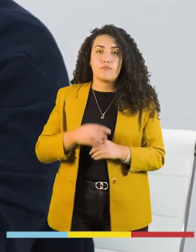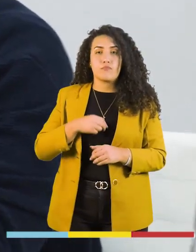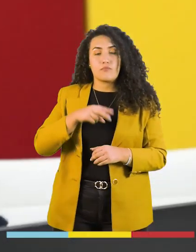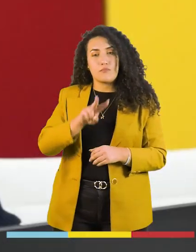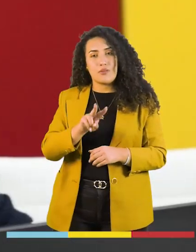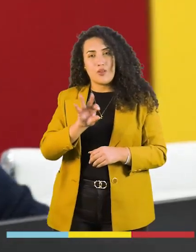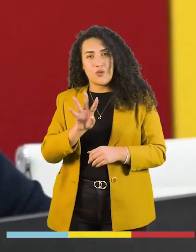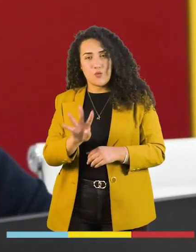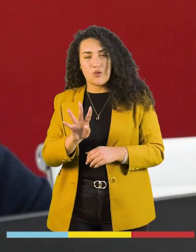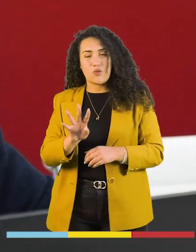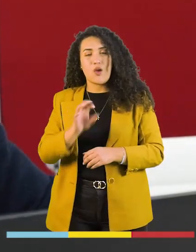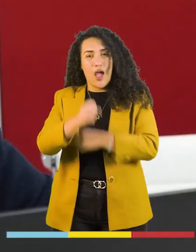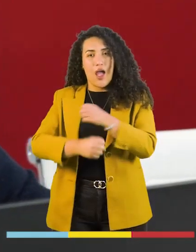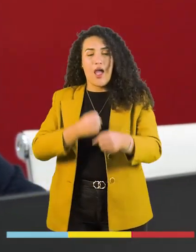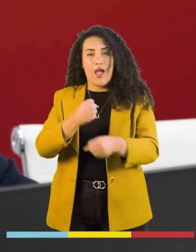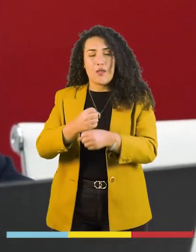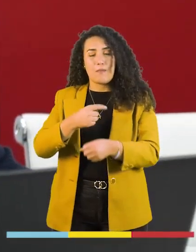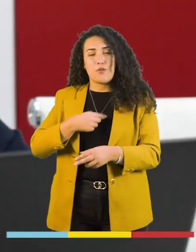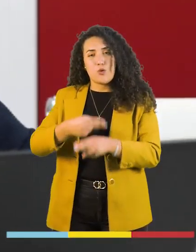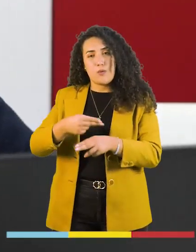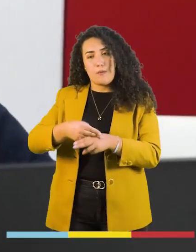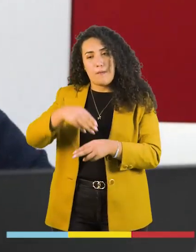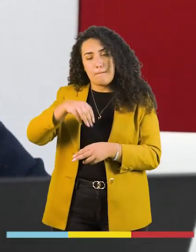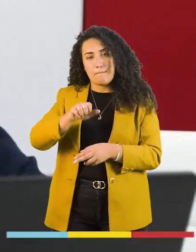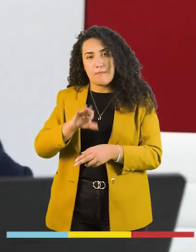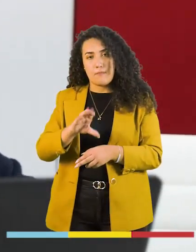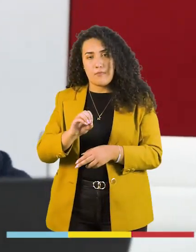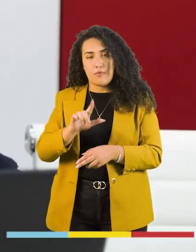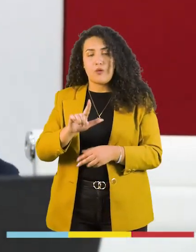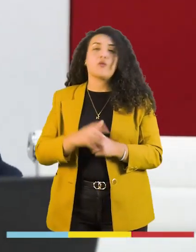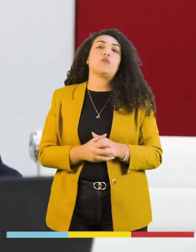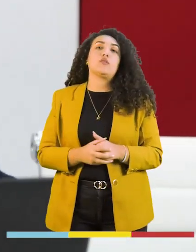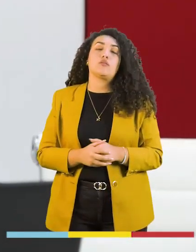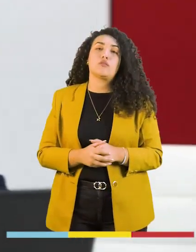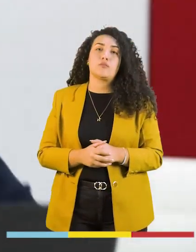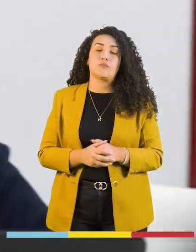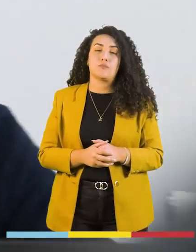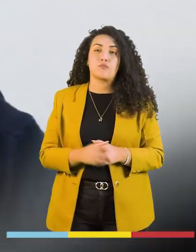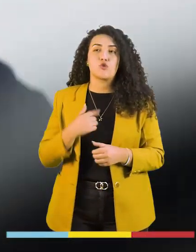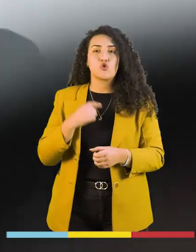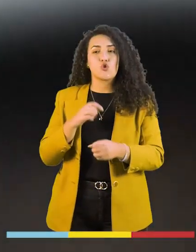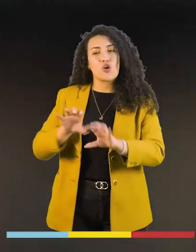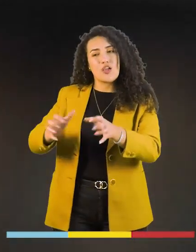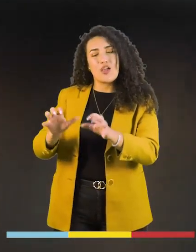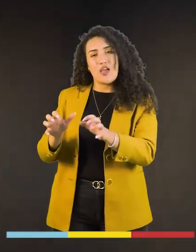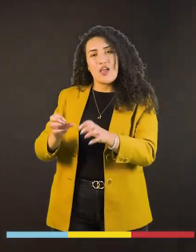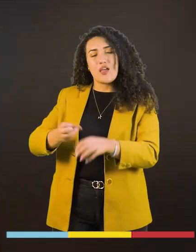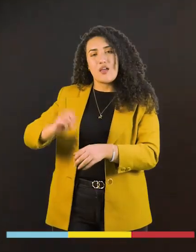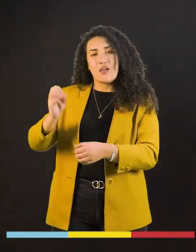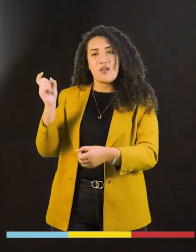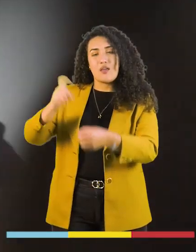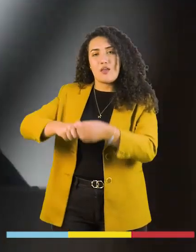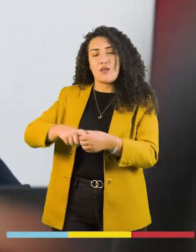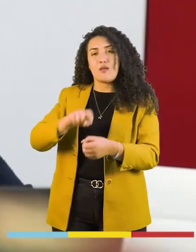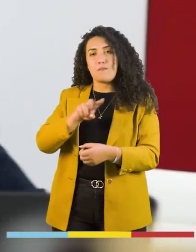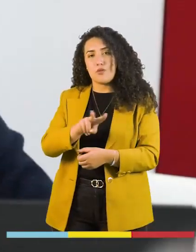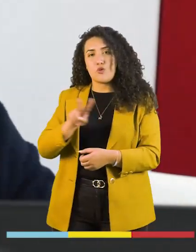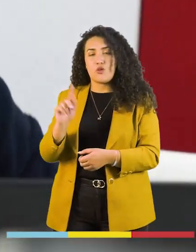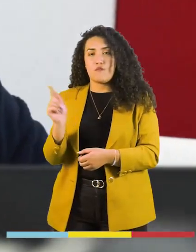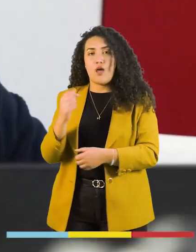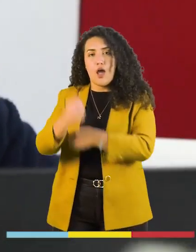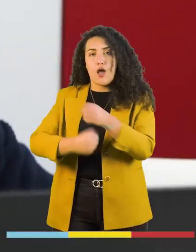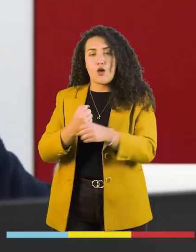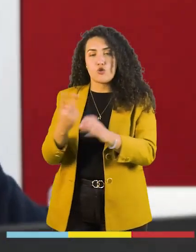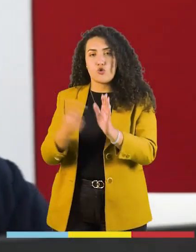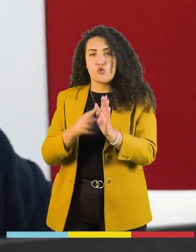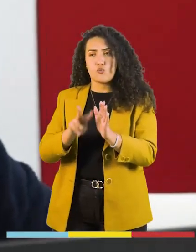de absolutamente todo acá en el Dorado Radio, en sus diferentes emisiones de noticias. Se habla de deportes, de actualidad, se traen artistas